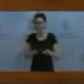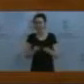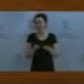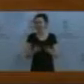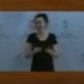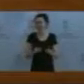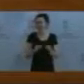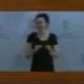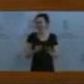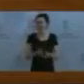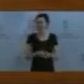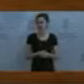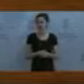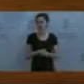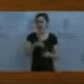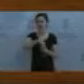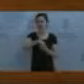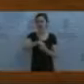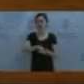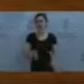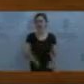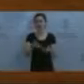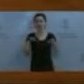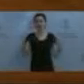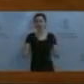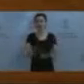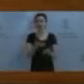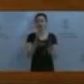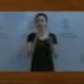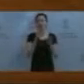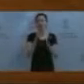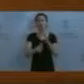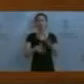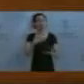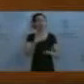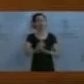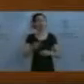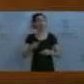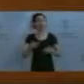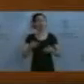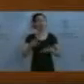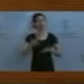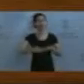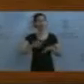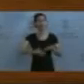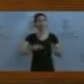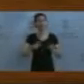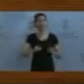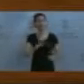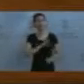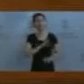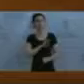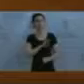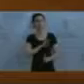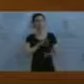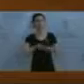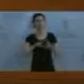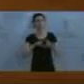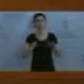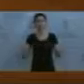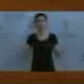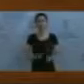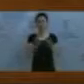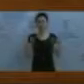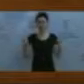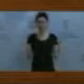frases memorables del jefe de prensa del señor presidente del Principado de Asturias en un artículo